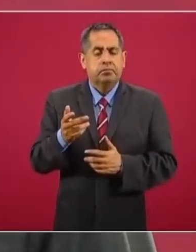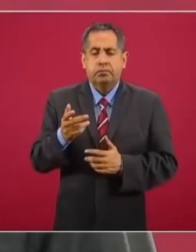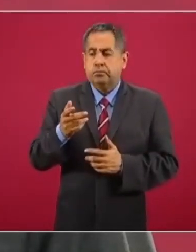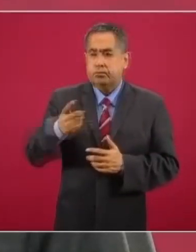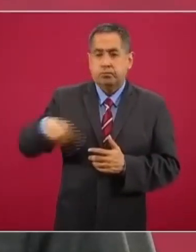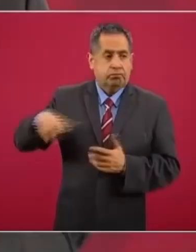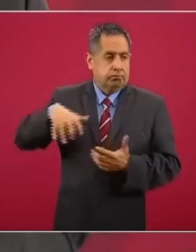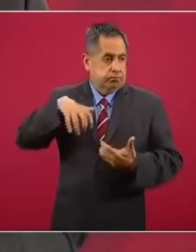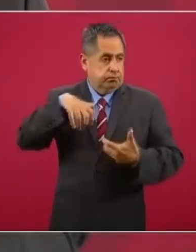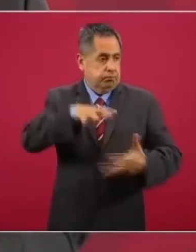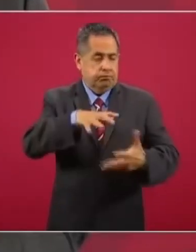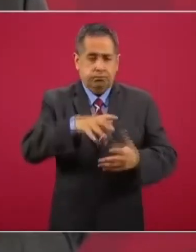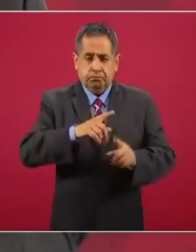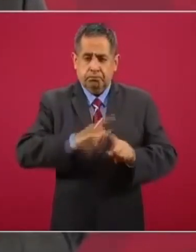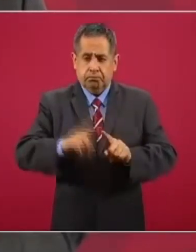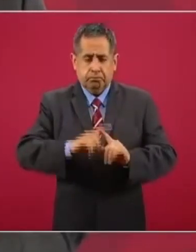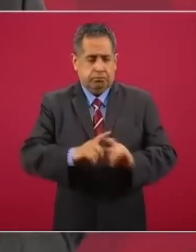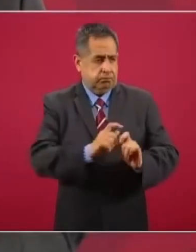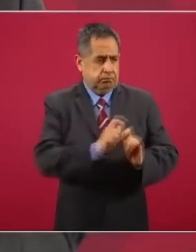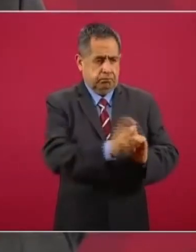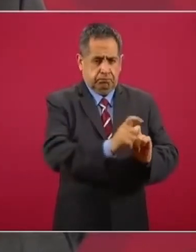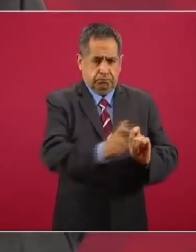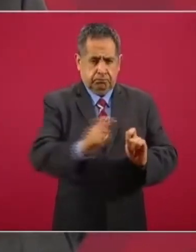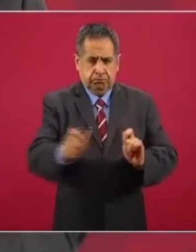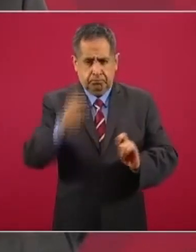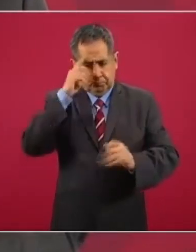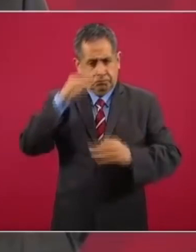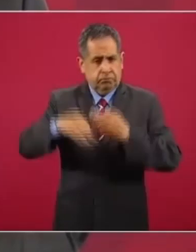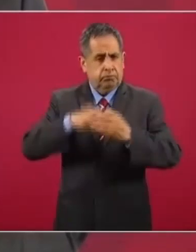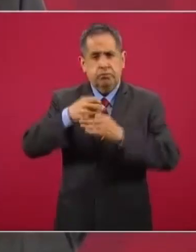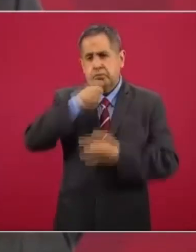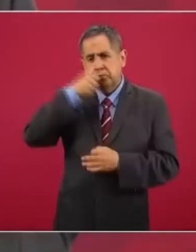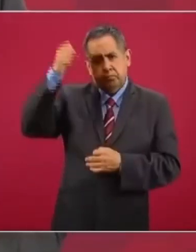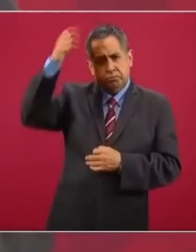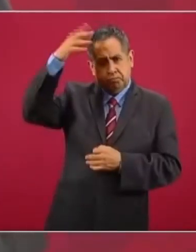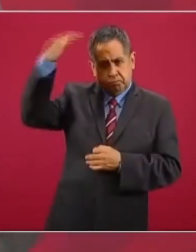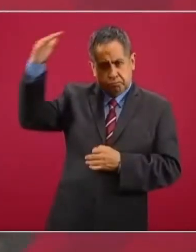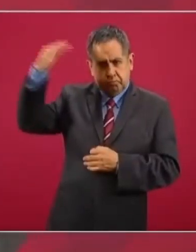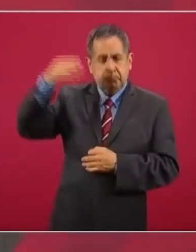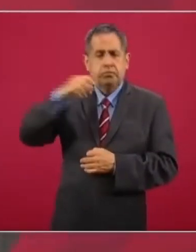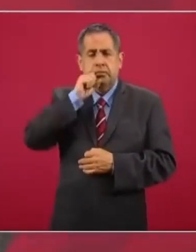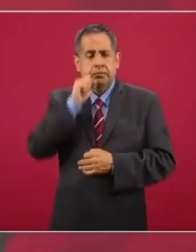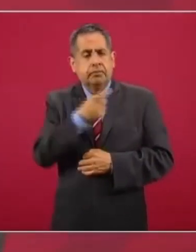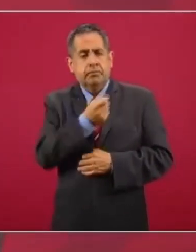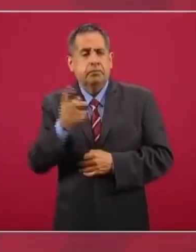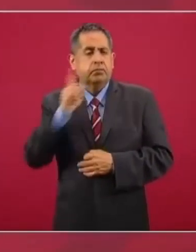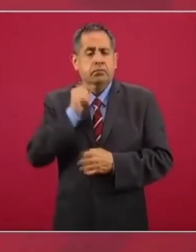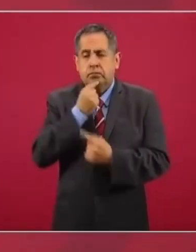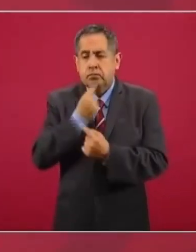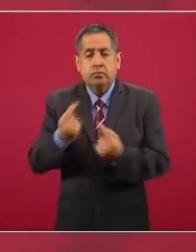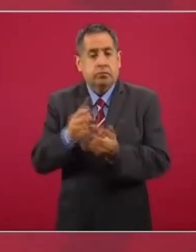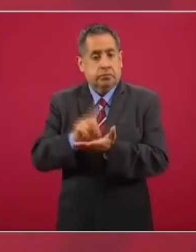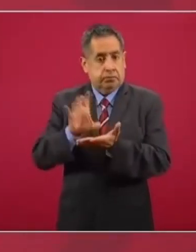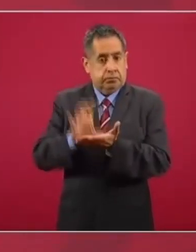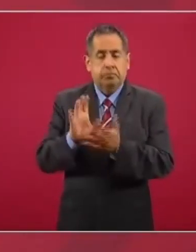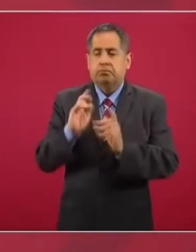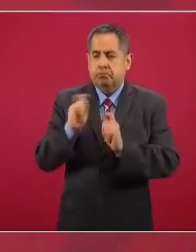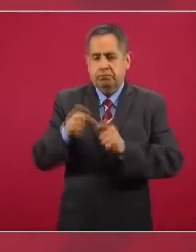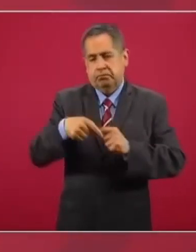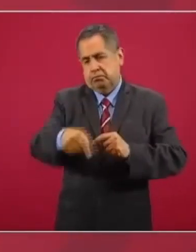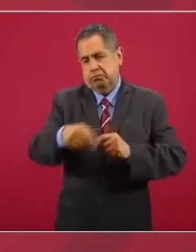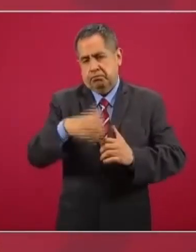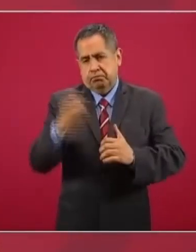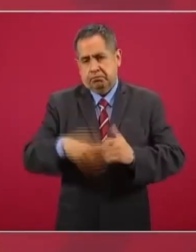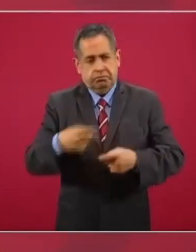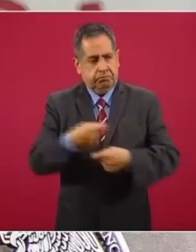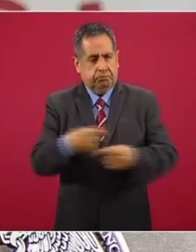los apoyos a adultos mayores y a niñas y niños con discapacidad. Estamos hablando